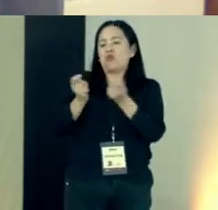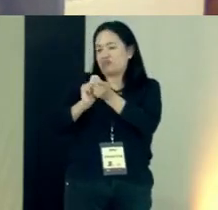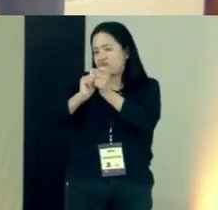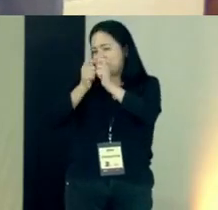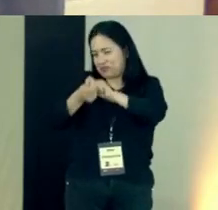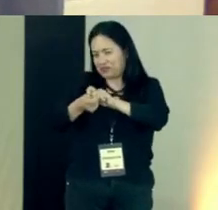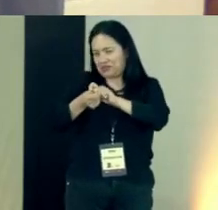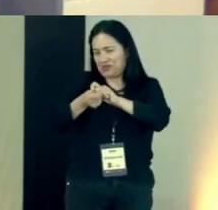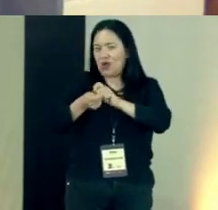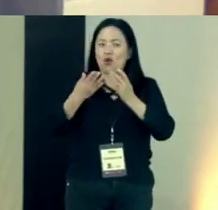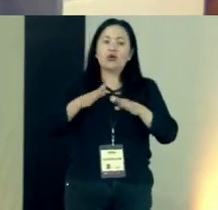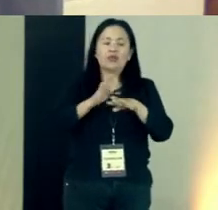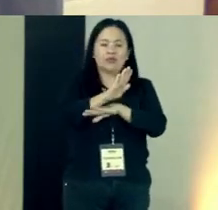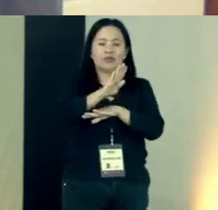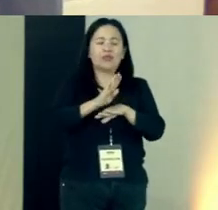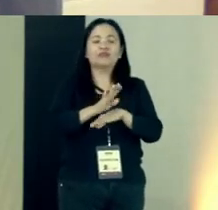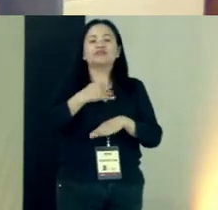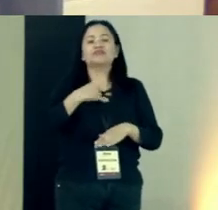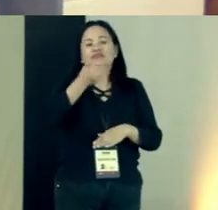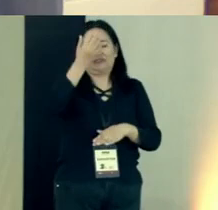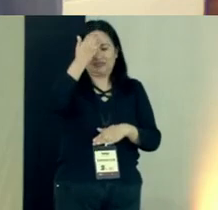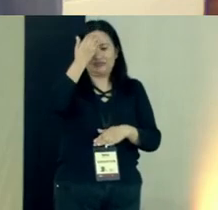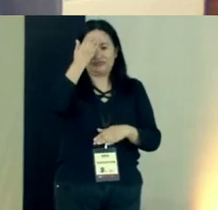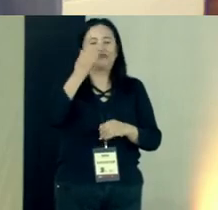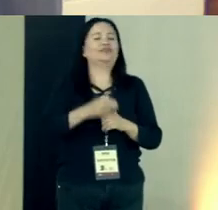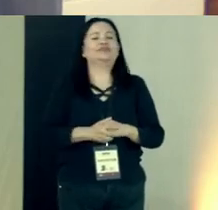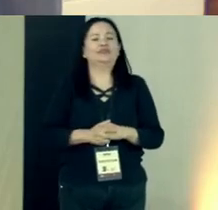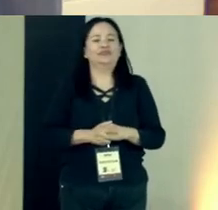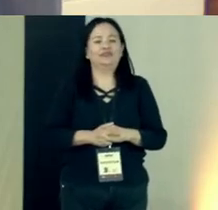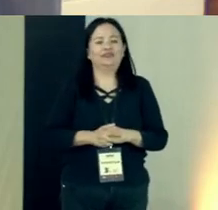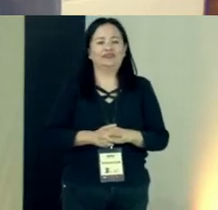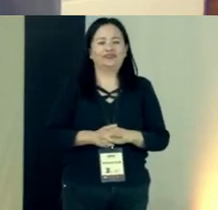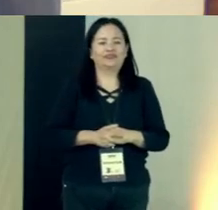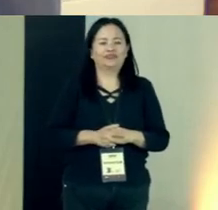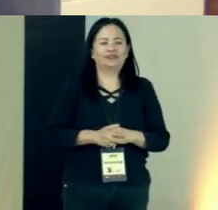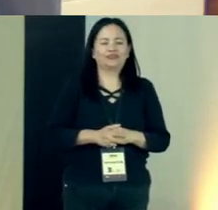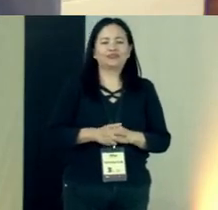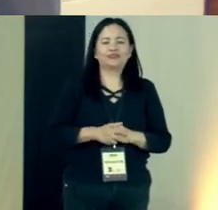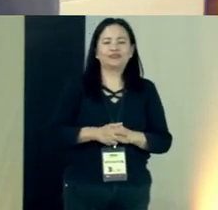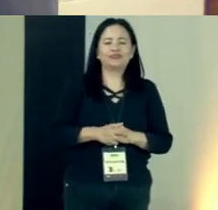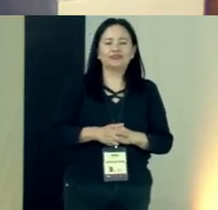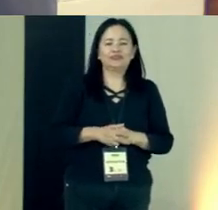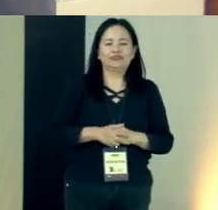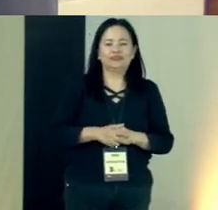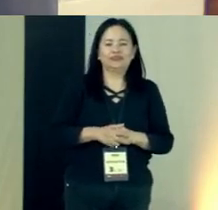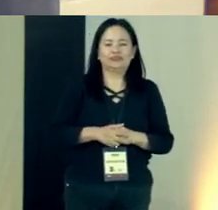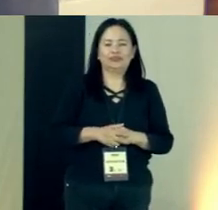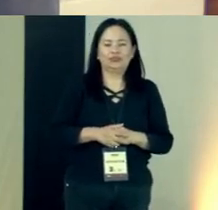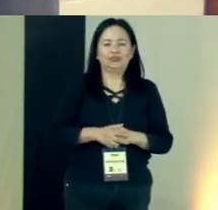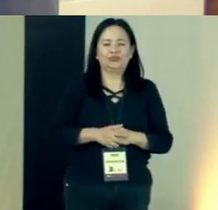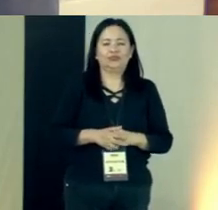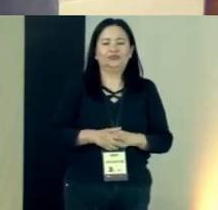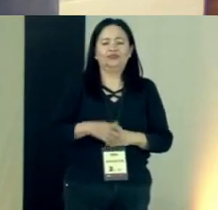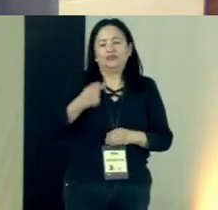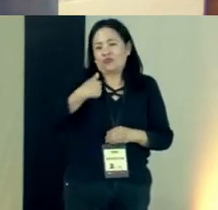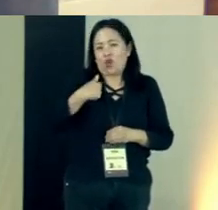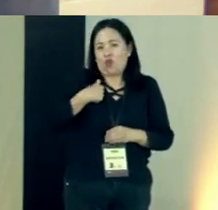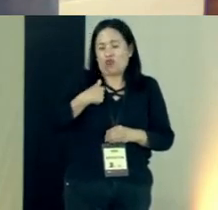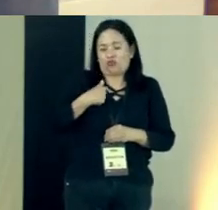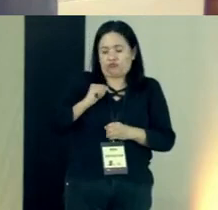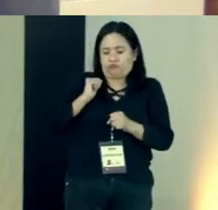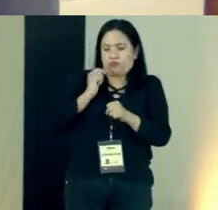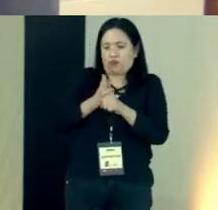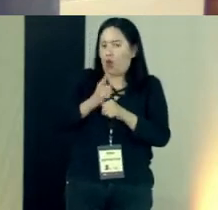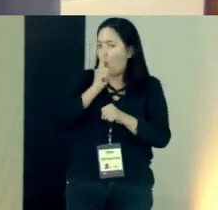conoce y constantemente se está relaborando y redescubriendo acerca de este autor, digamos, lo que está ahí no lo descubrí yo, sino